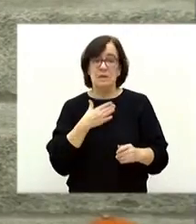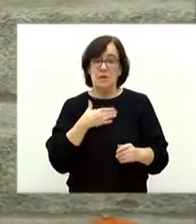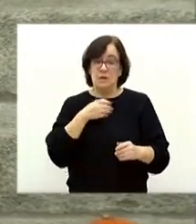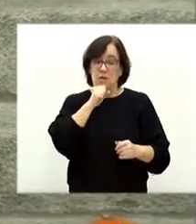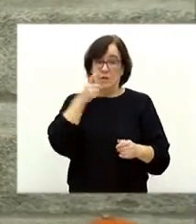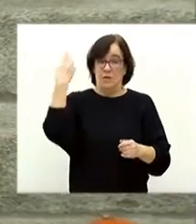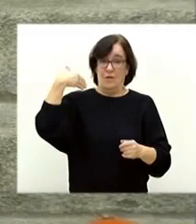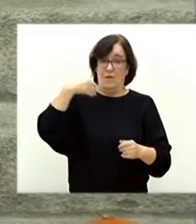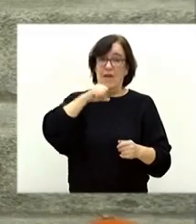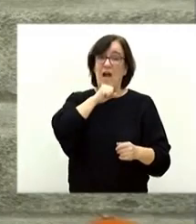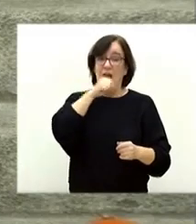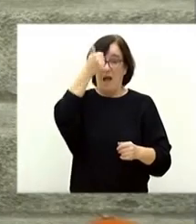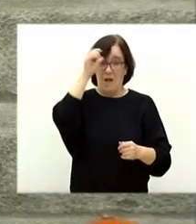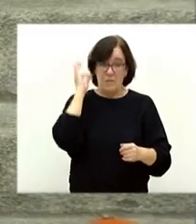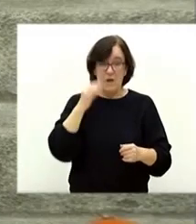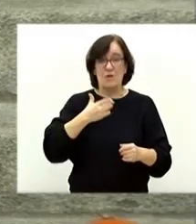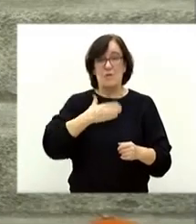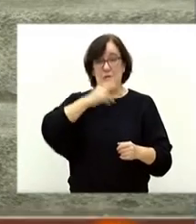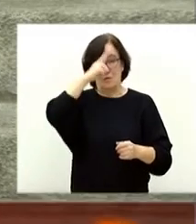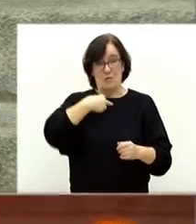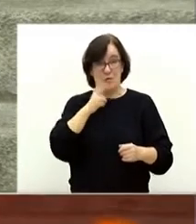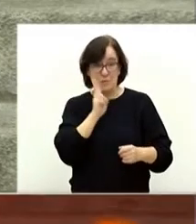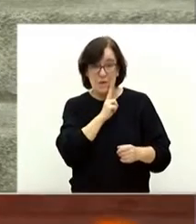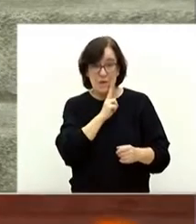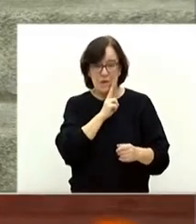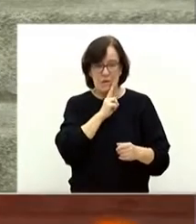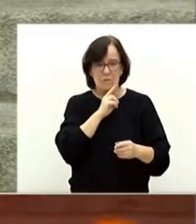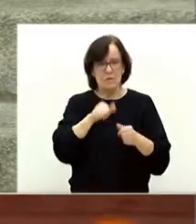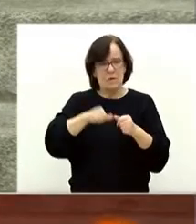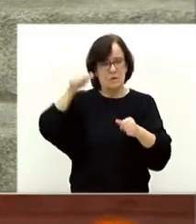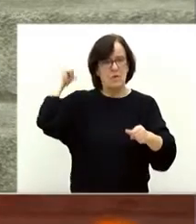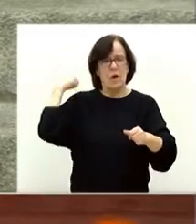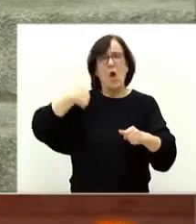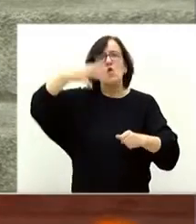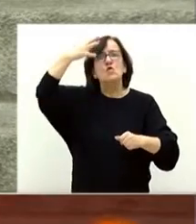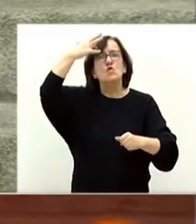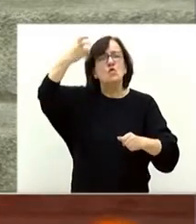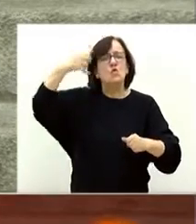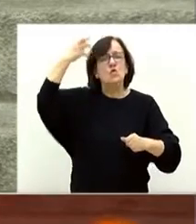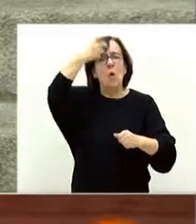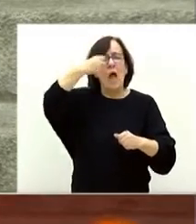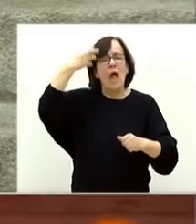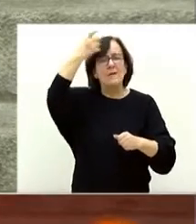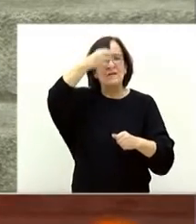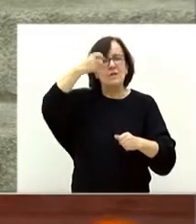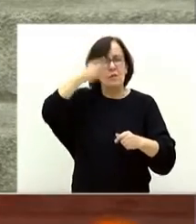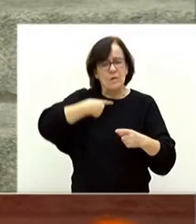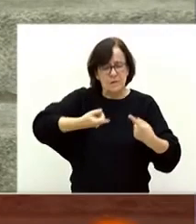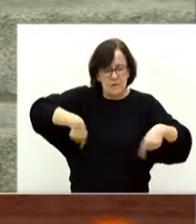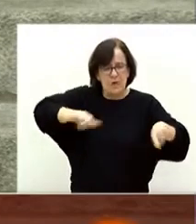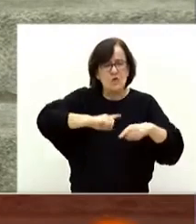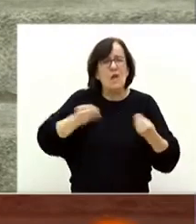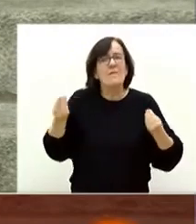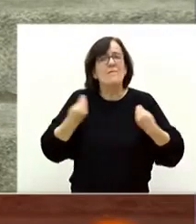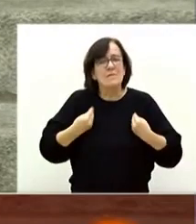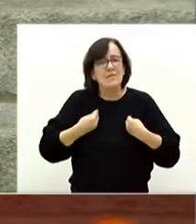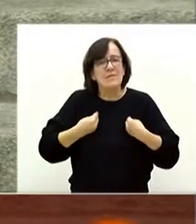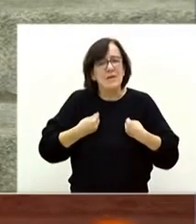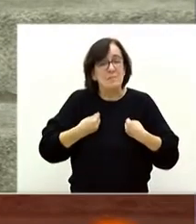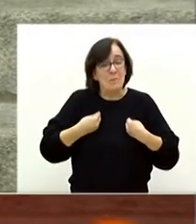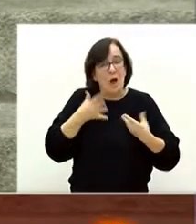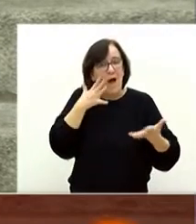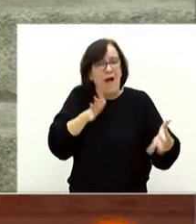abuelos, nuestros padres, tuvieron un sueño y nosotros estamos viviendo ese